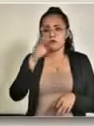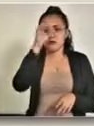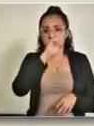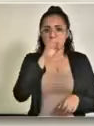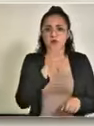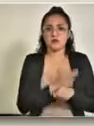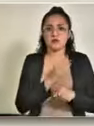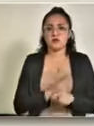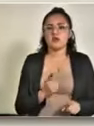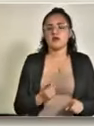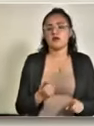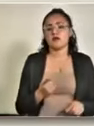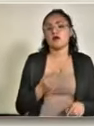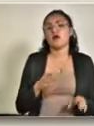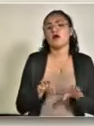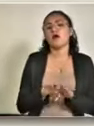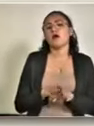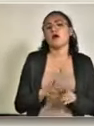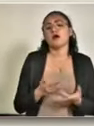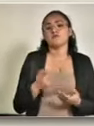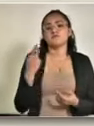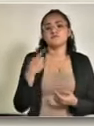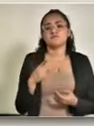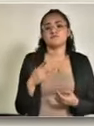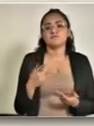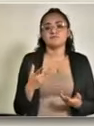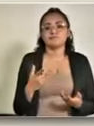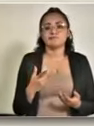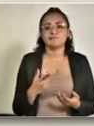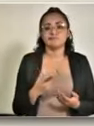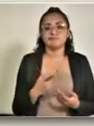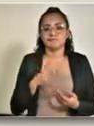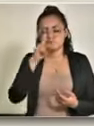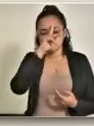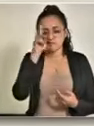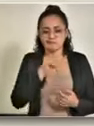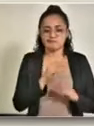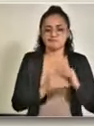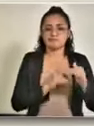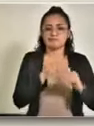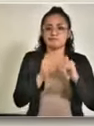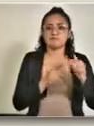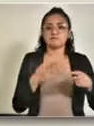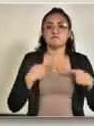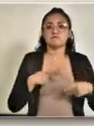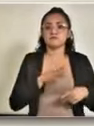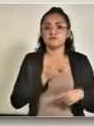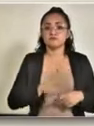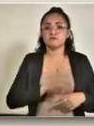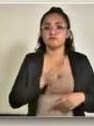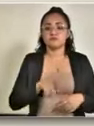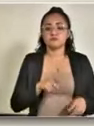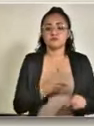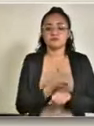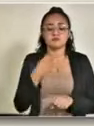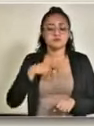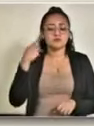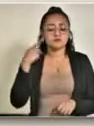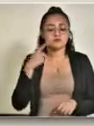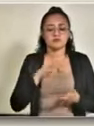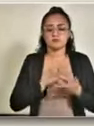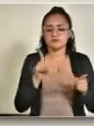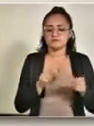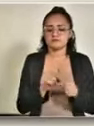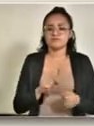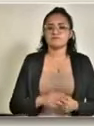merecería principalmente esto conforme cómo ha ido empeorando la cifra de muertos que se han dado en el estado de Puebla? Eso